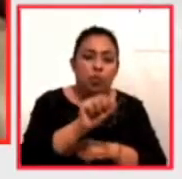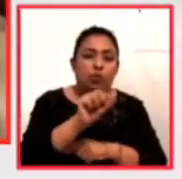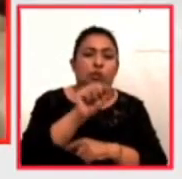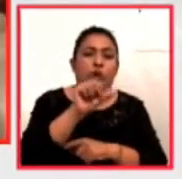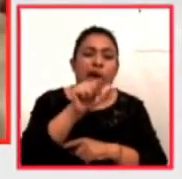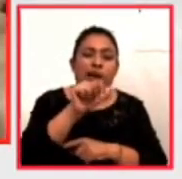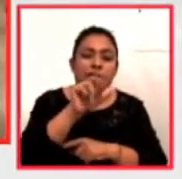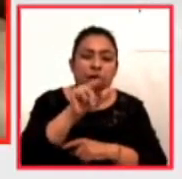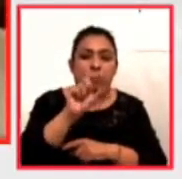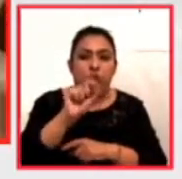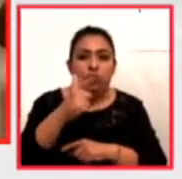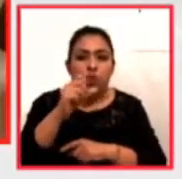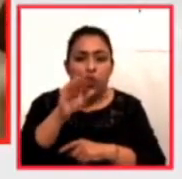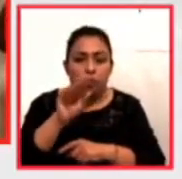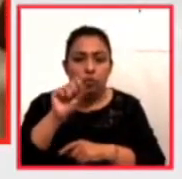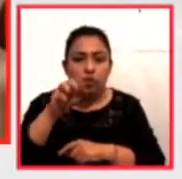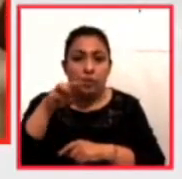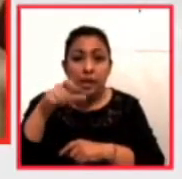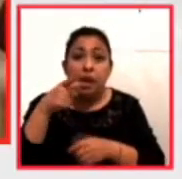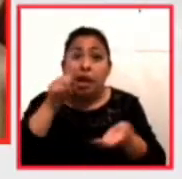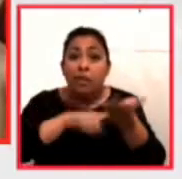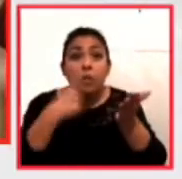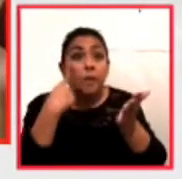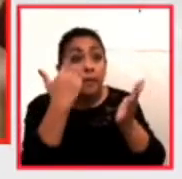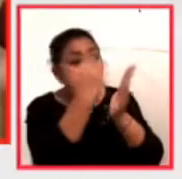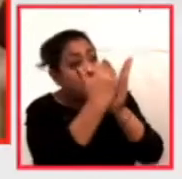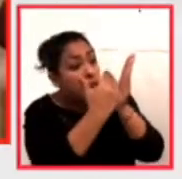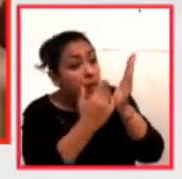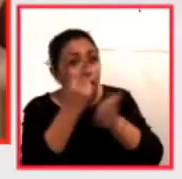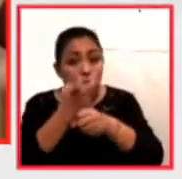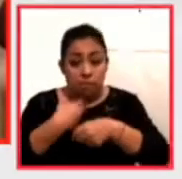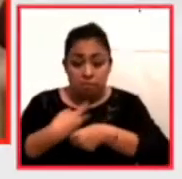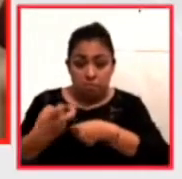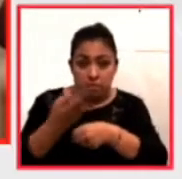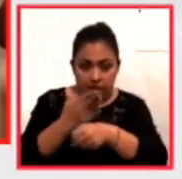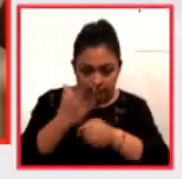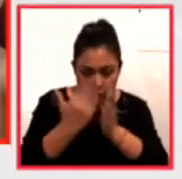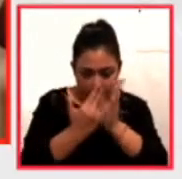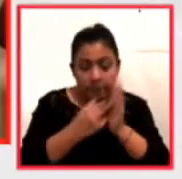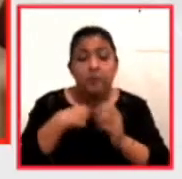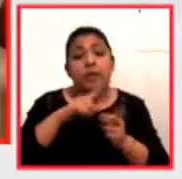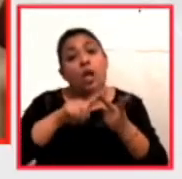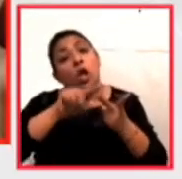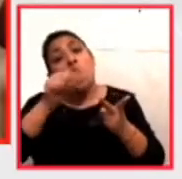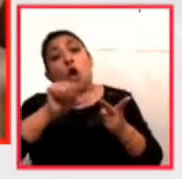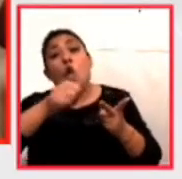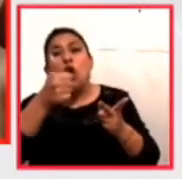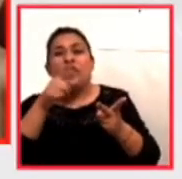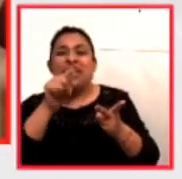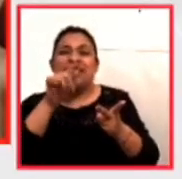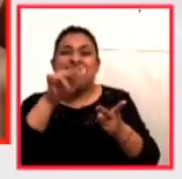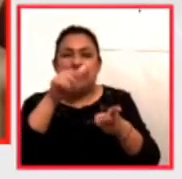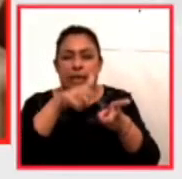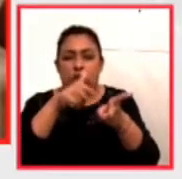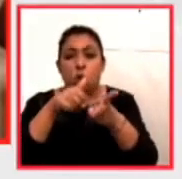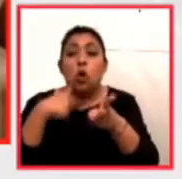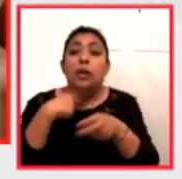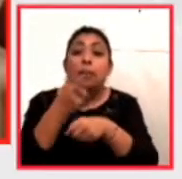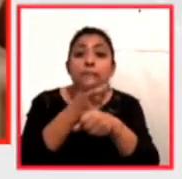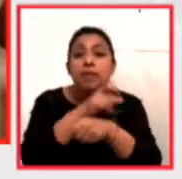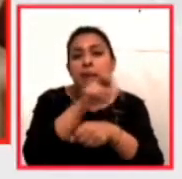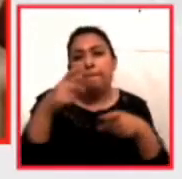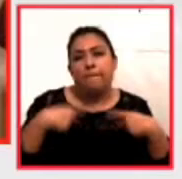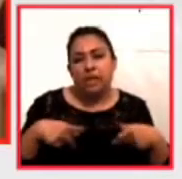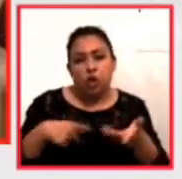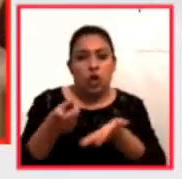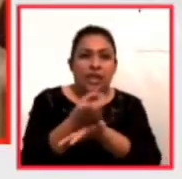www.alasyraices.gob.mx. está la convocatoria. ¡Te tengo un reto! Por su parte, la convocatoria Las Otras Tintas invita a los artistas y